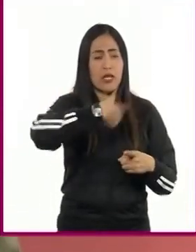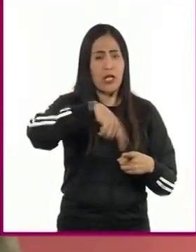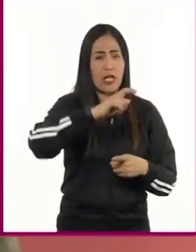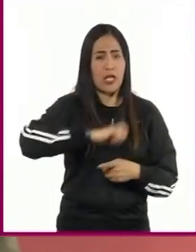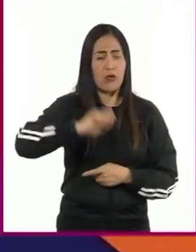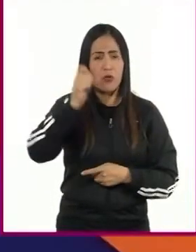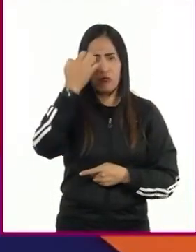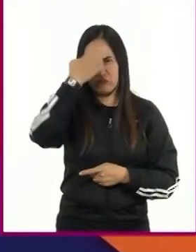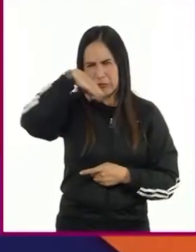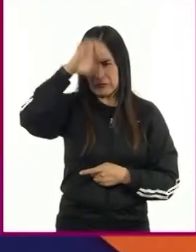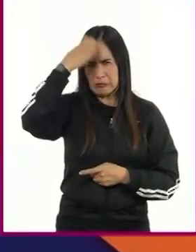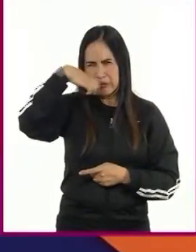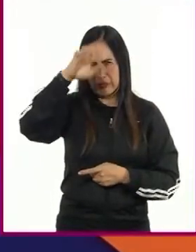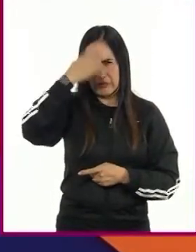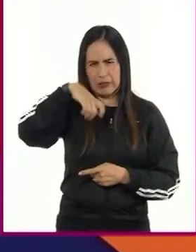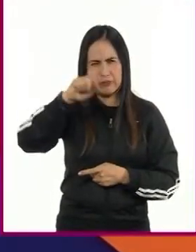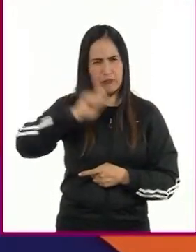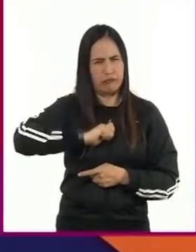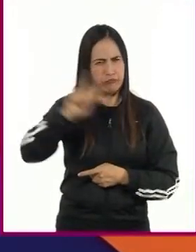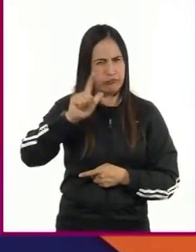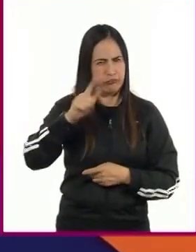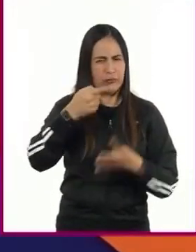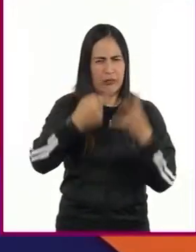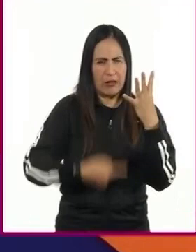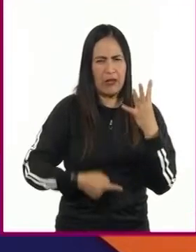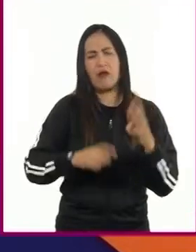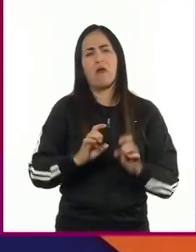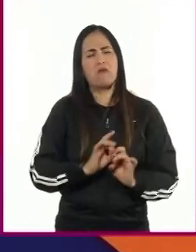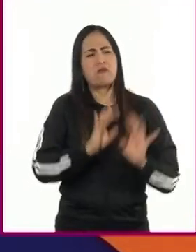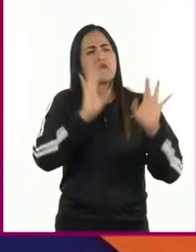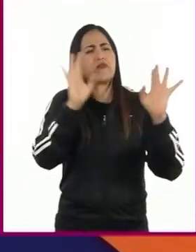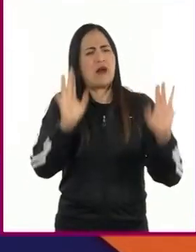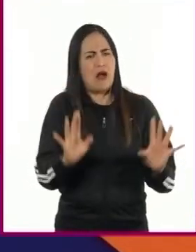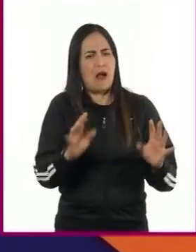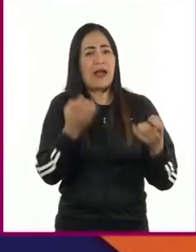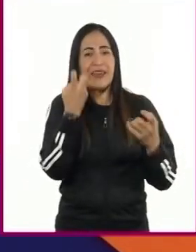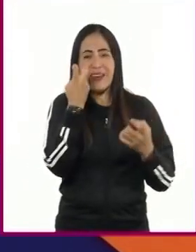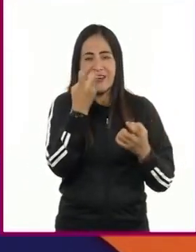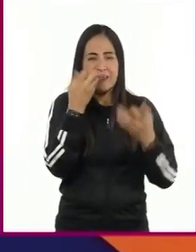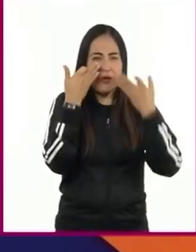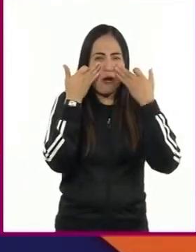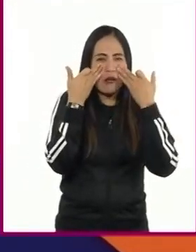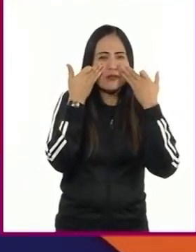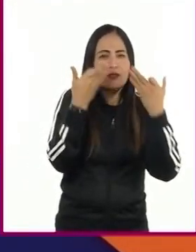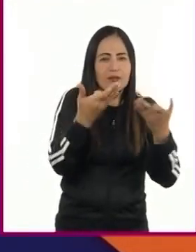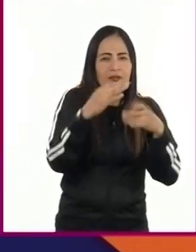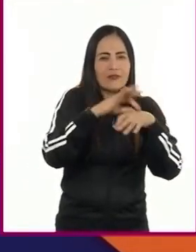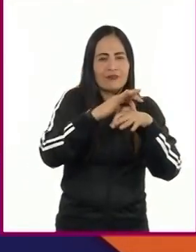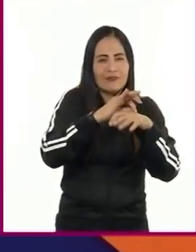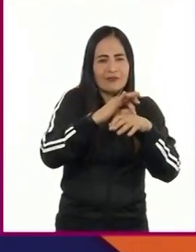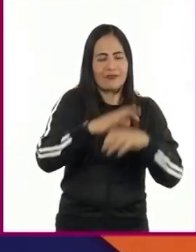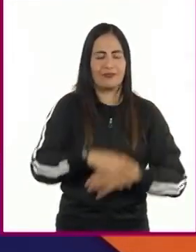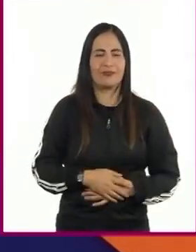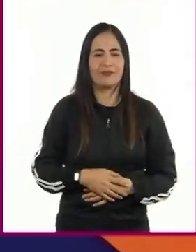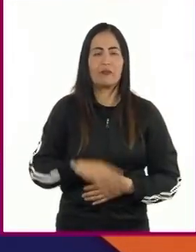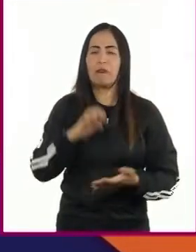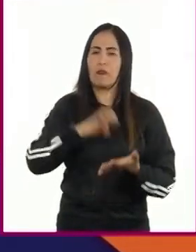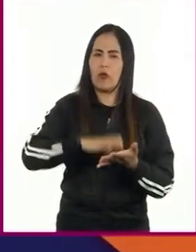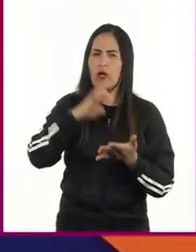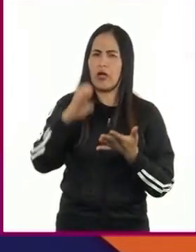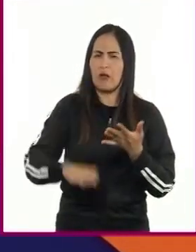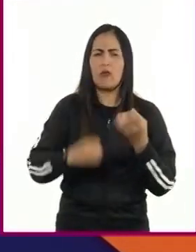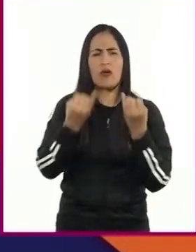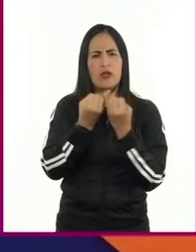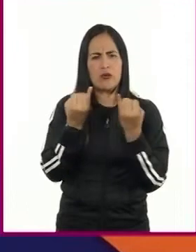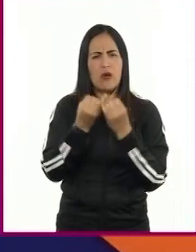de testigos, las declaraciones espontáneas son algunos casos de fuentes testimoniales. Por ejemplo, si quisiera incluir también